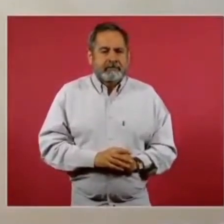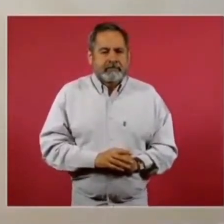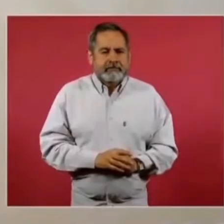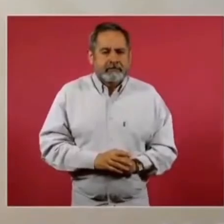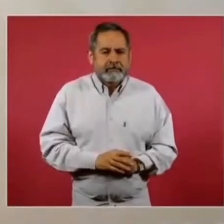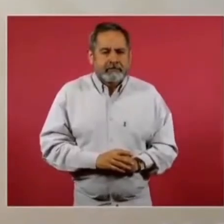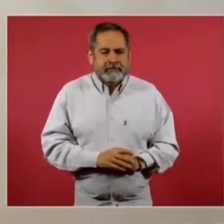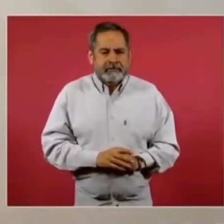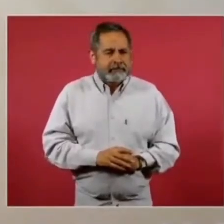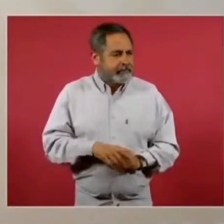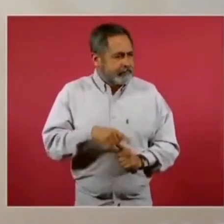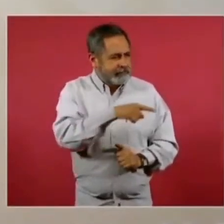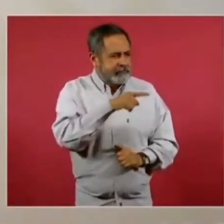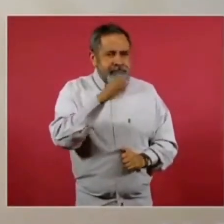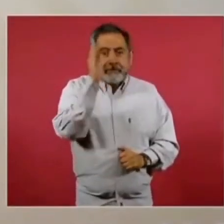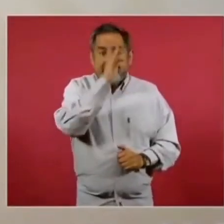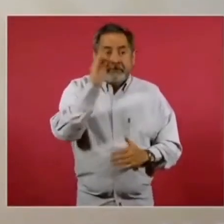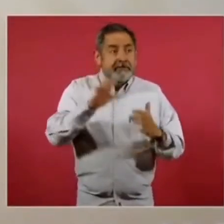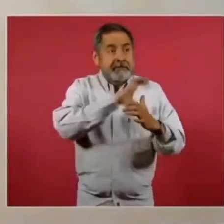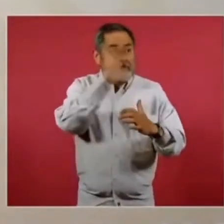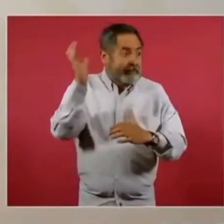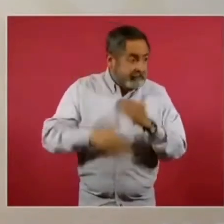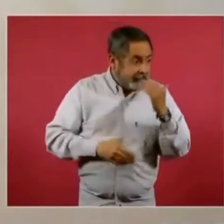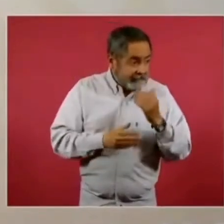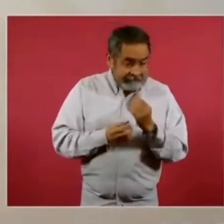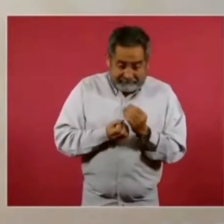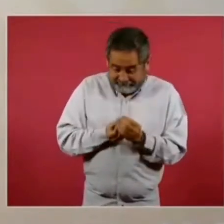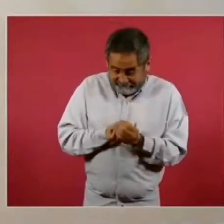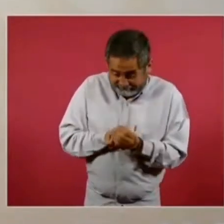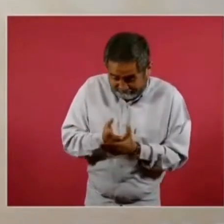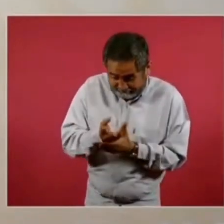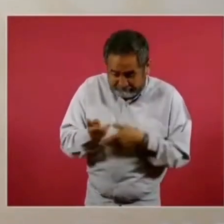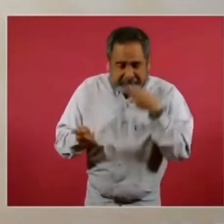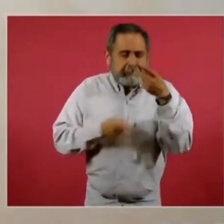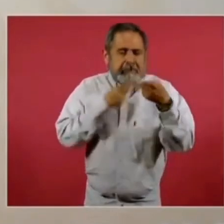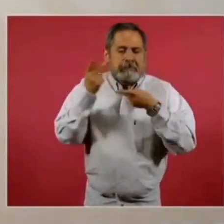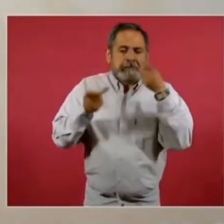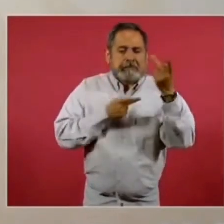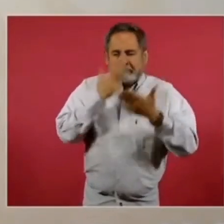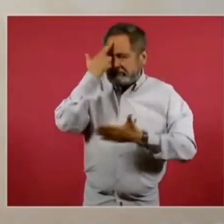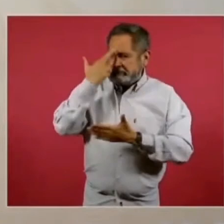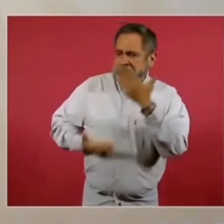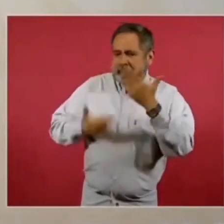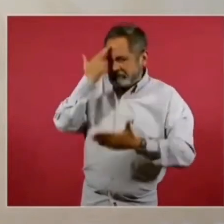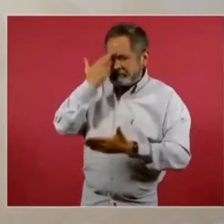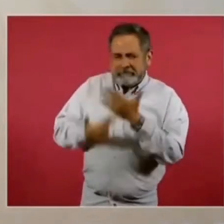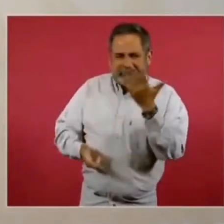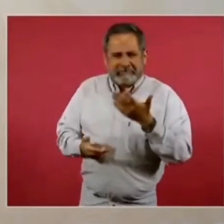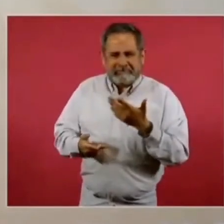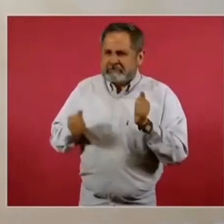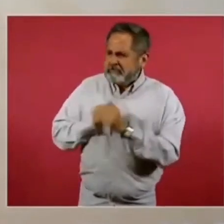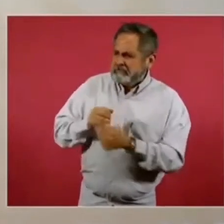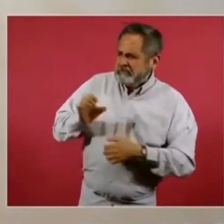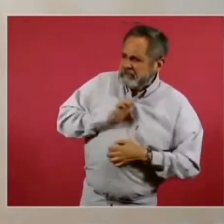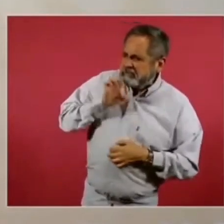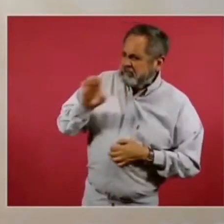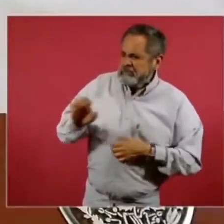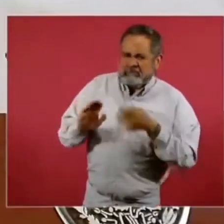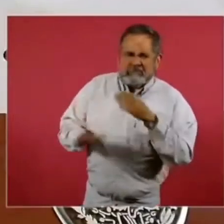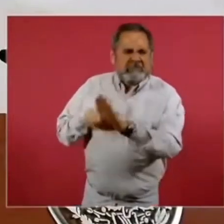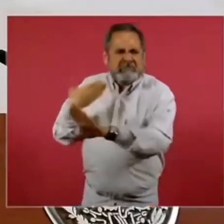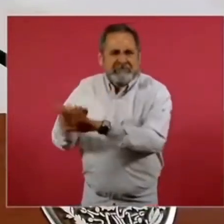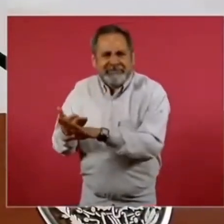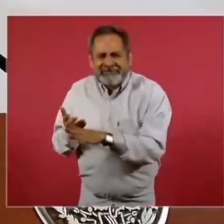están saliendo de la misa Ya están hablando este con odio del